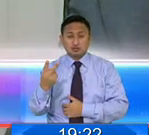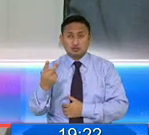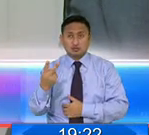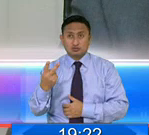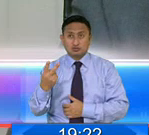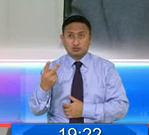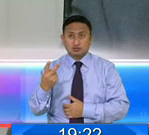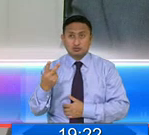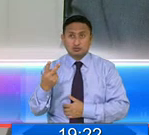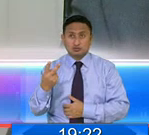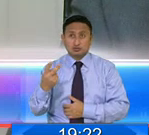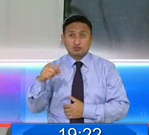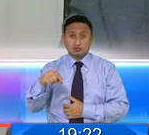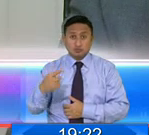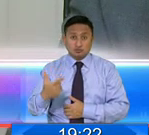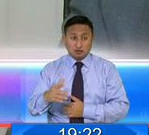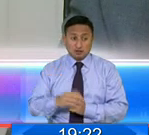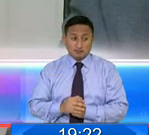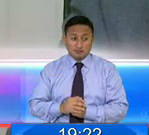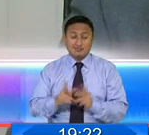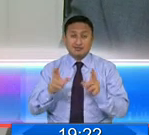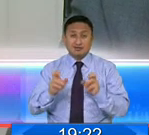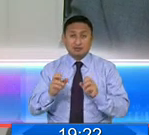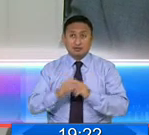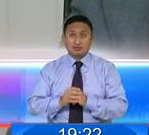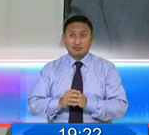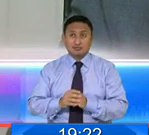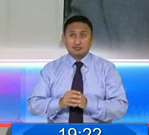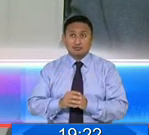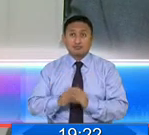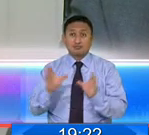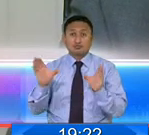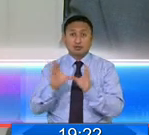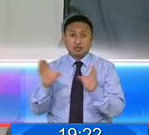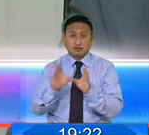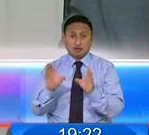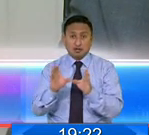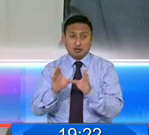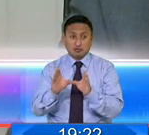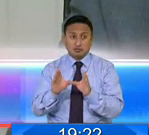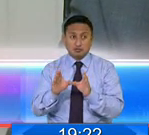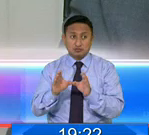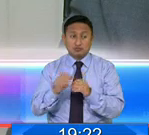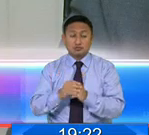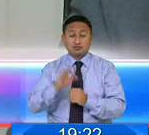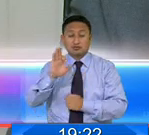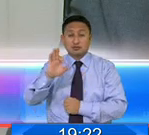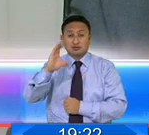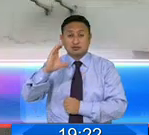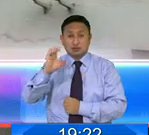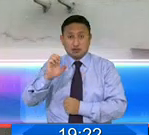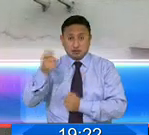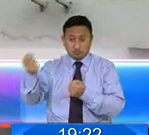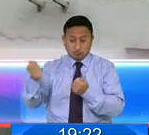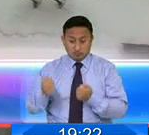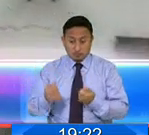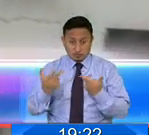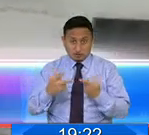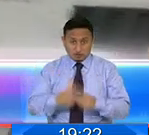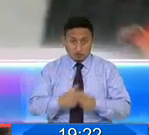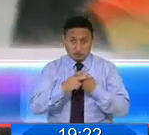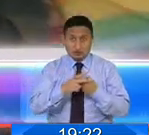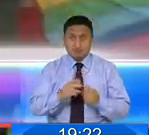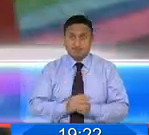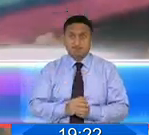finalistas, tenemos que hacerlo en cuanto nos entregue el certificado el Tribunal Contencioso Electoral. Mientras el